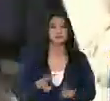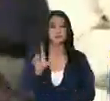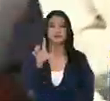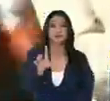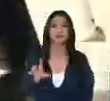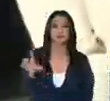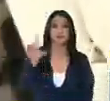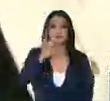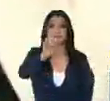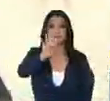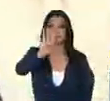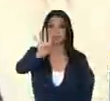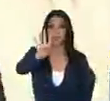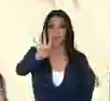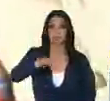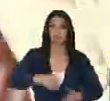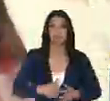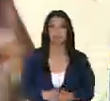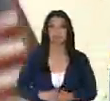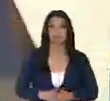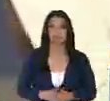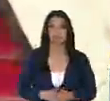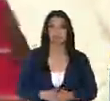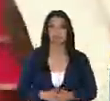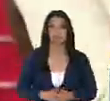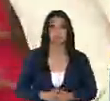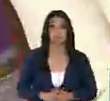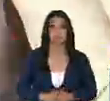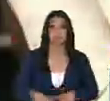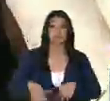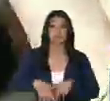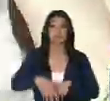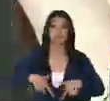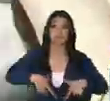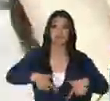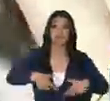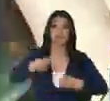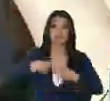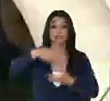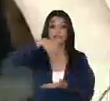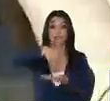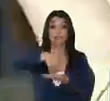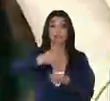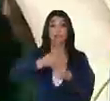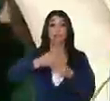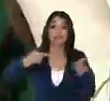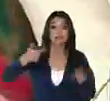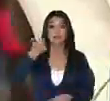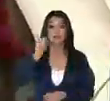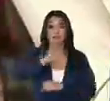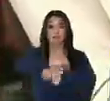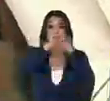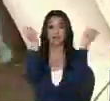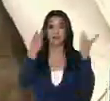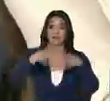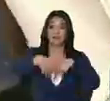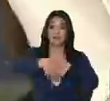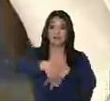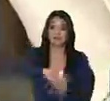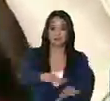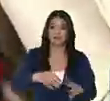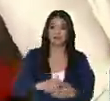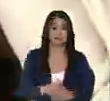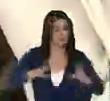lunes 24 el corso del Carnaval quiteño en el Centro Histórico a partir de las 10 de la mañana, que también es un desfile. Así que